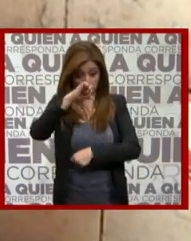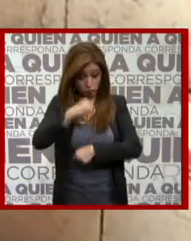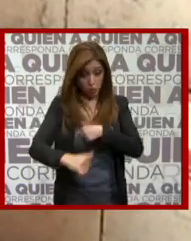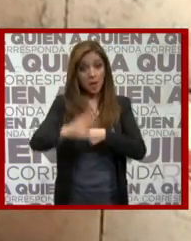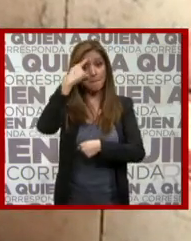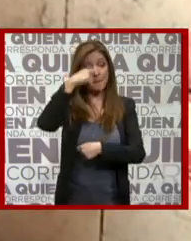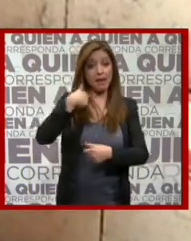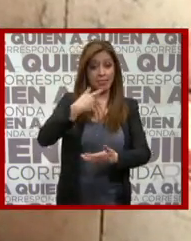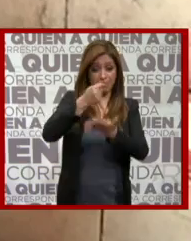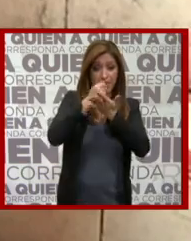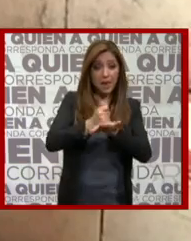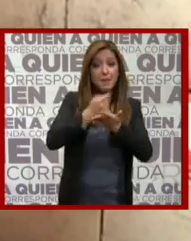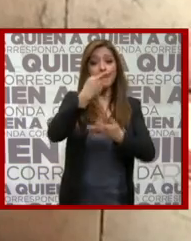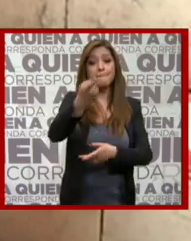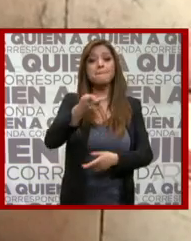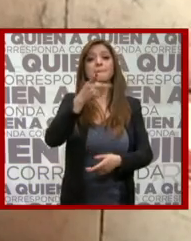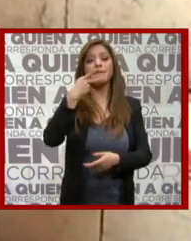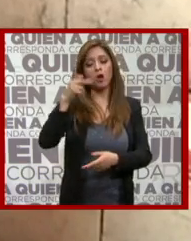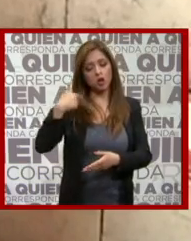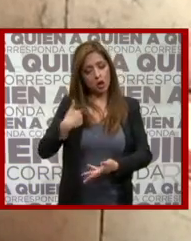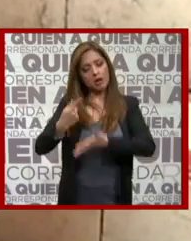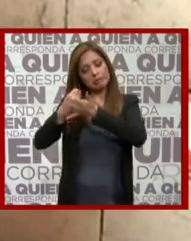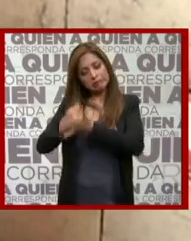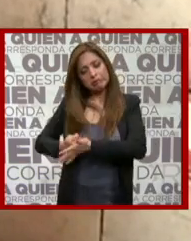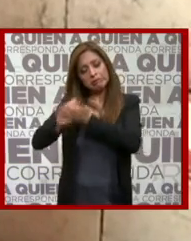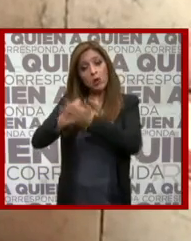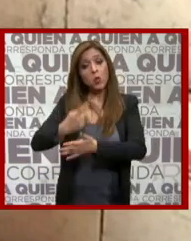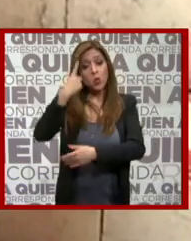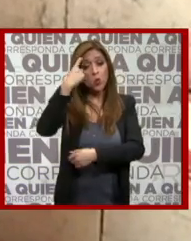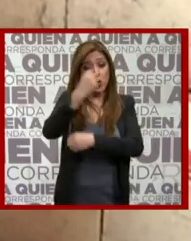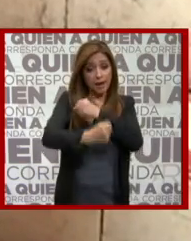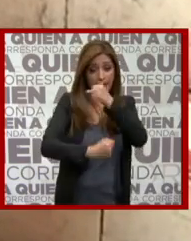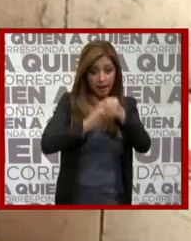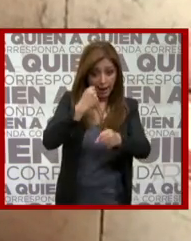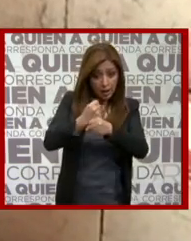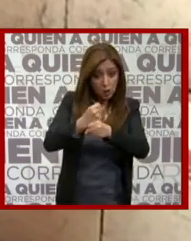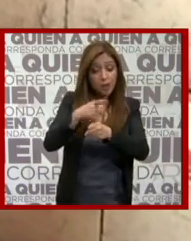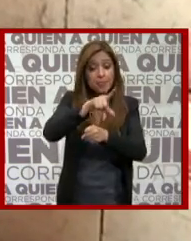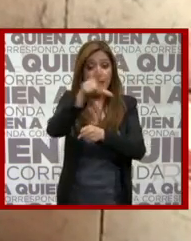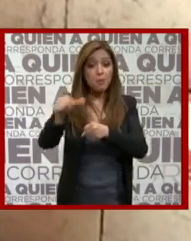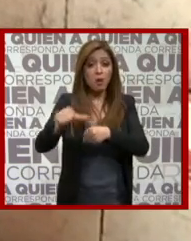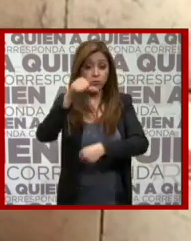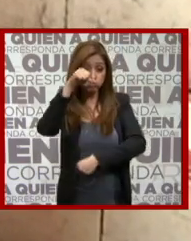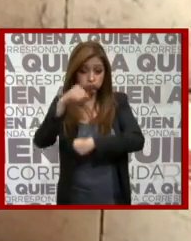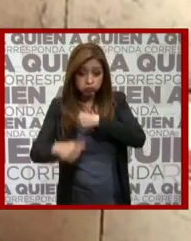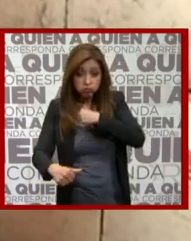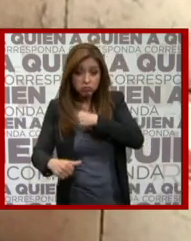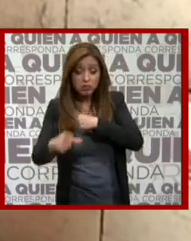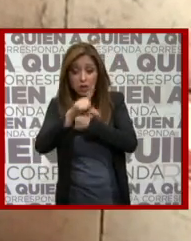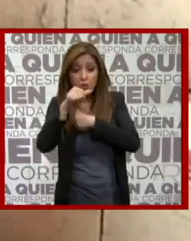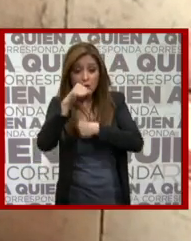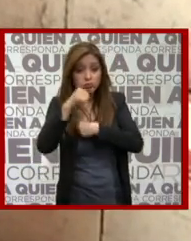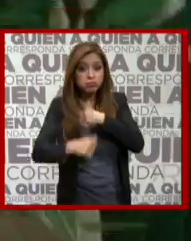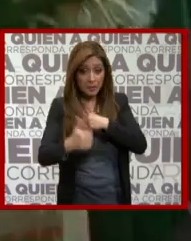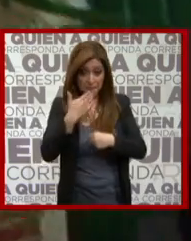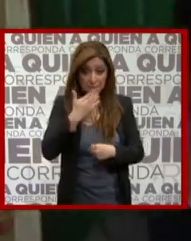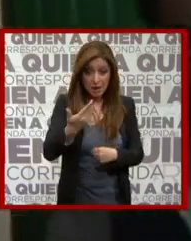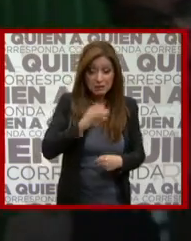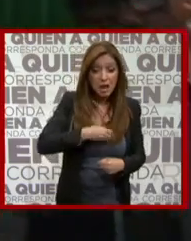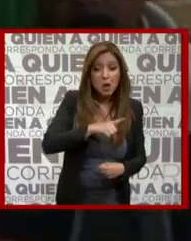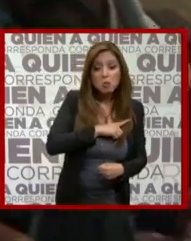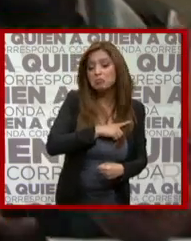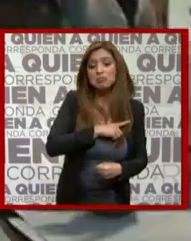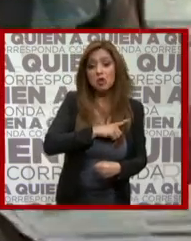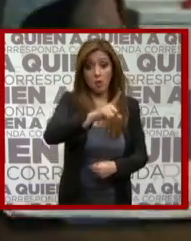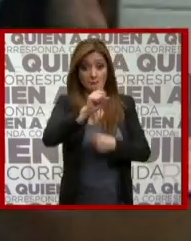así estuvieron ellos dándome rehabilitación hasta el año, ellos me operaron. Y de toda la operación no quedé bien. Su problema